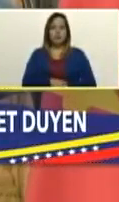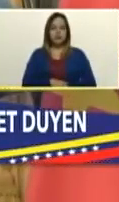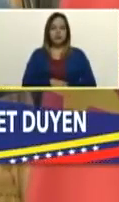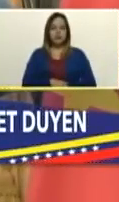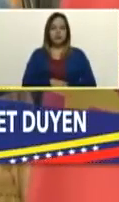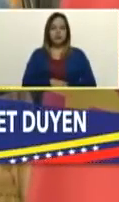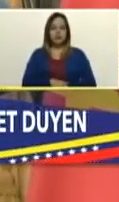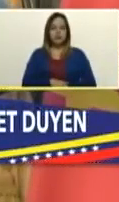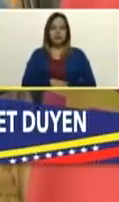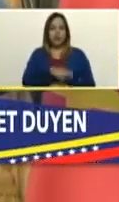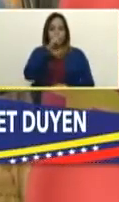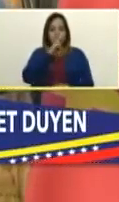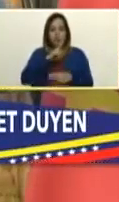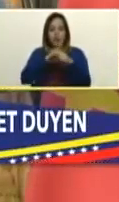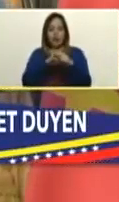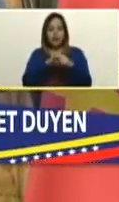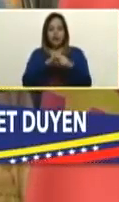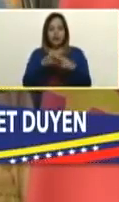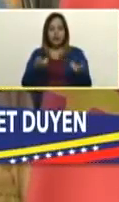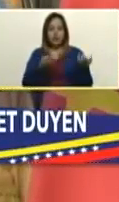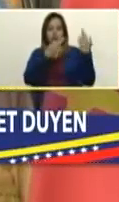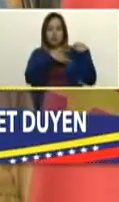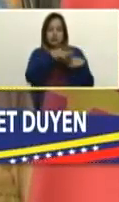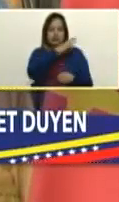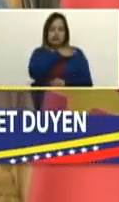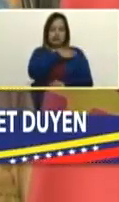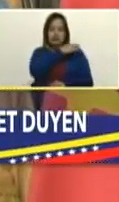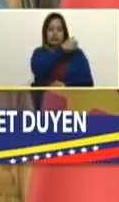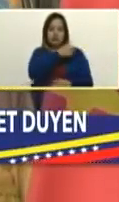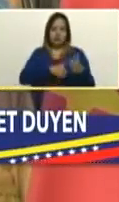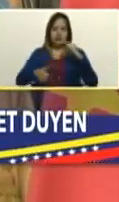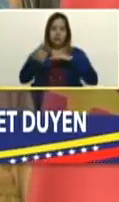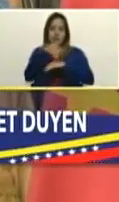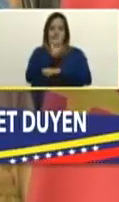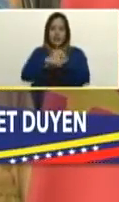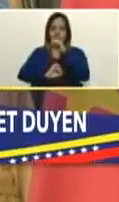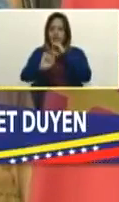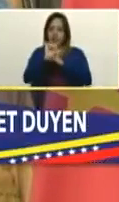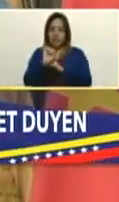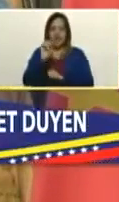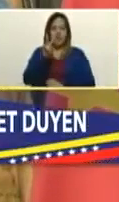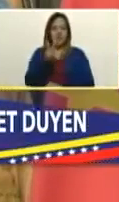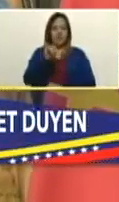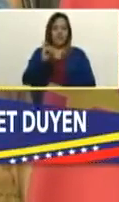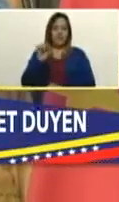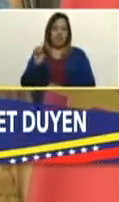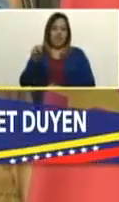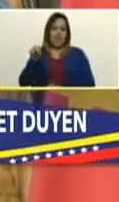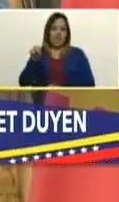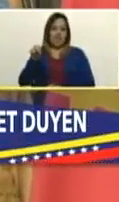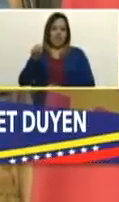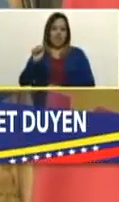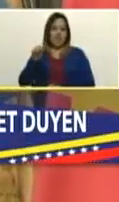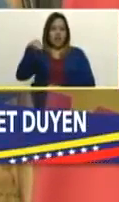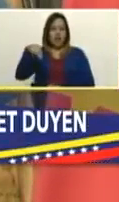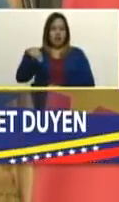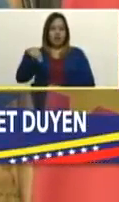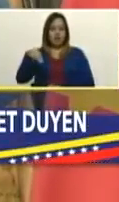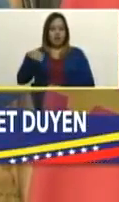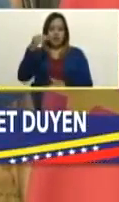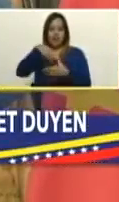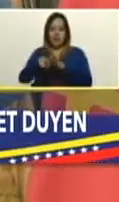al honorable coronel superior agregado de defensa de Vietnam en Venezuela, Bu Te